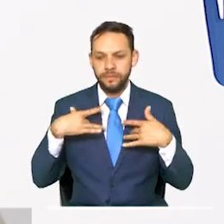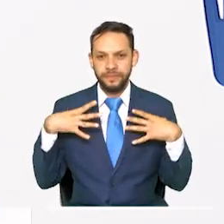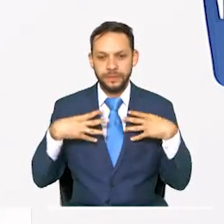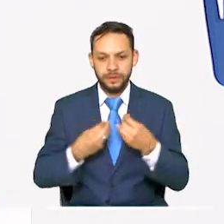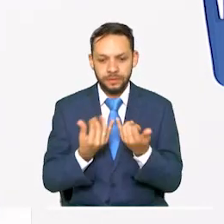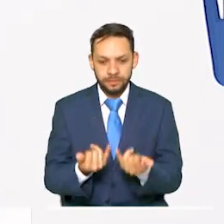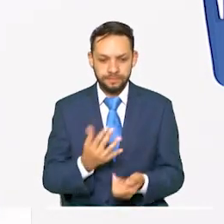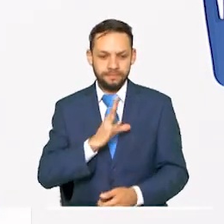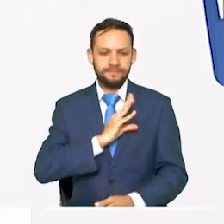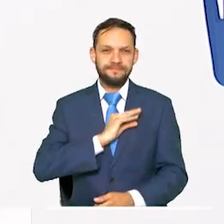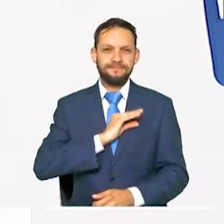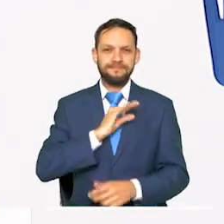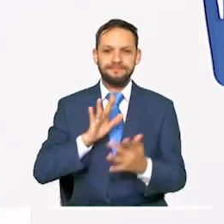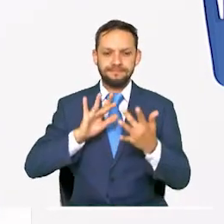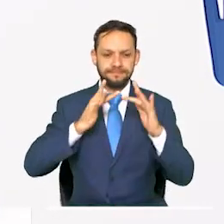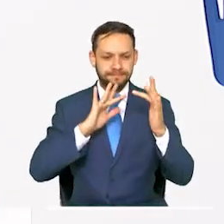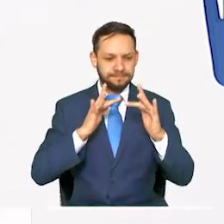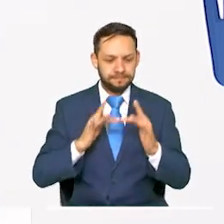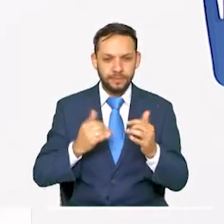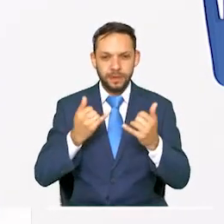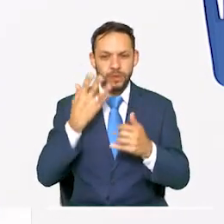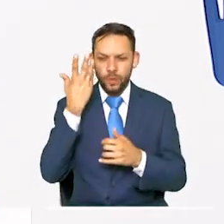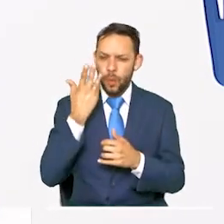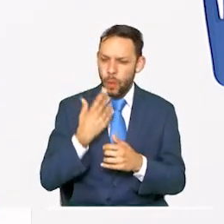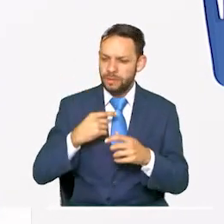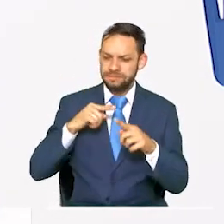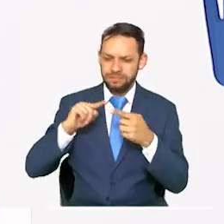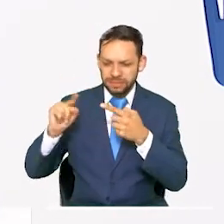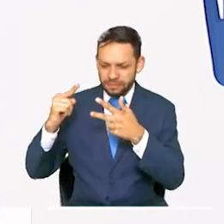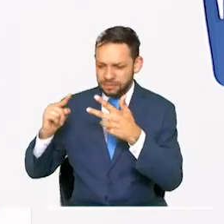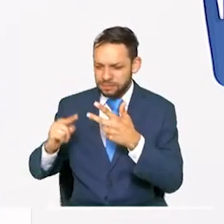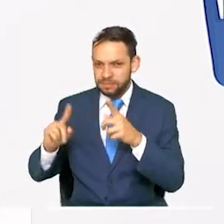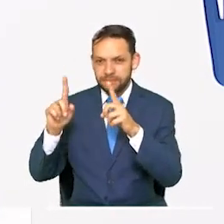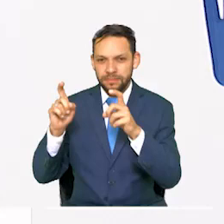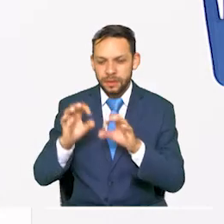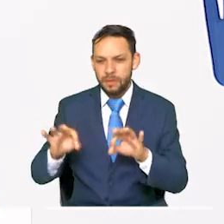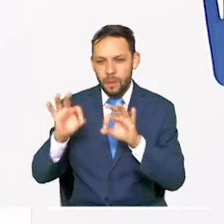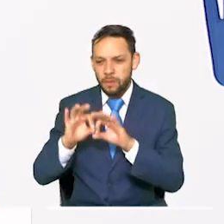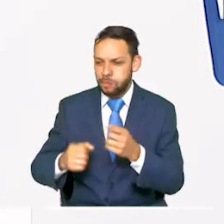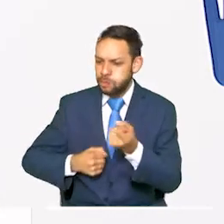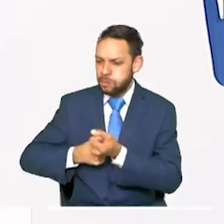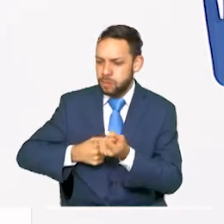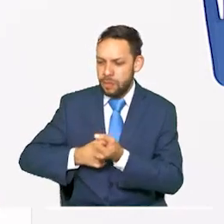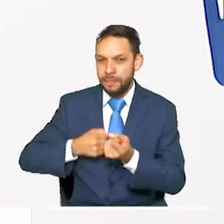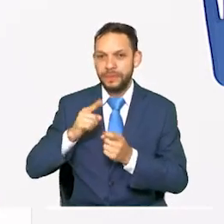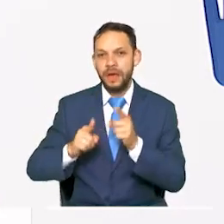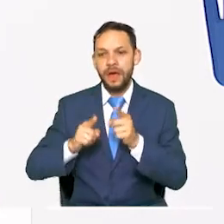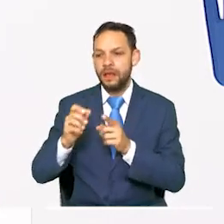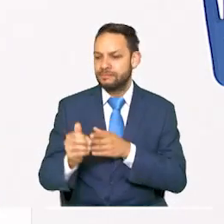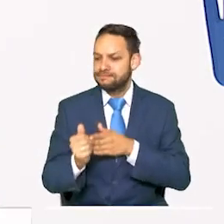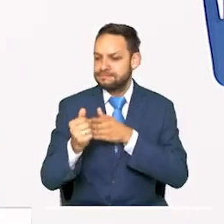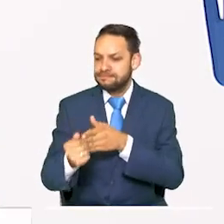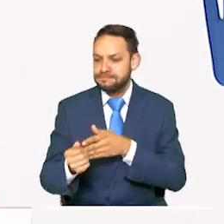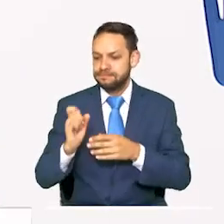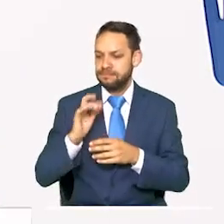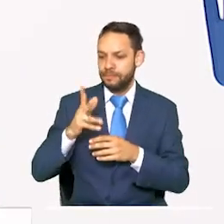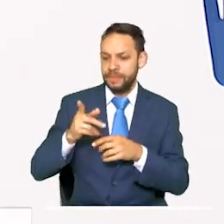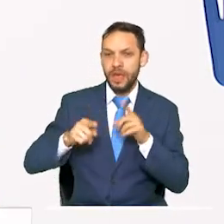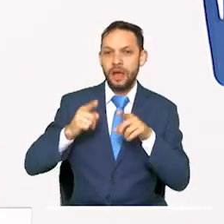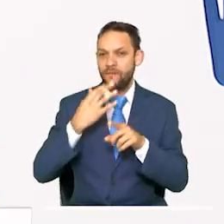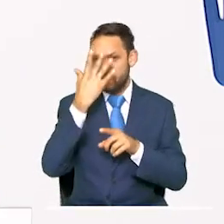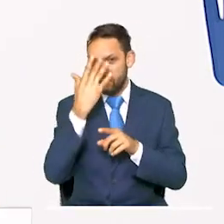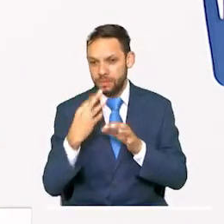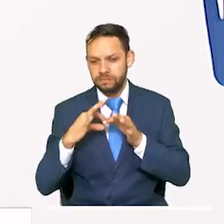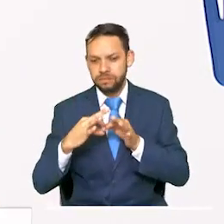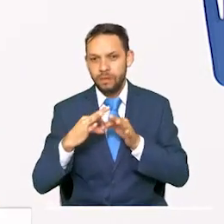mucha alegría poder desarrollar cada día diferentes temas, temas que ustedes nos solicitan en nuestras redes, buscando